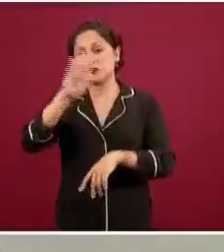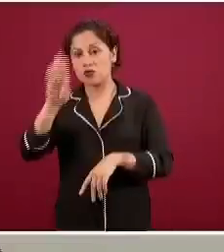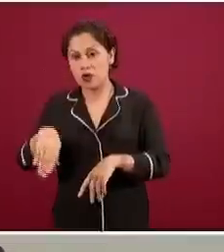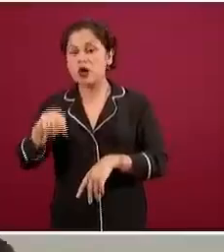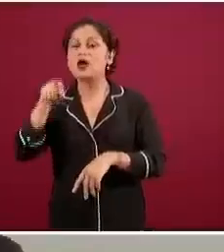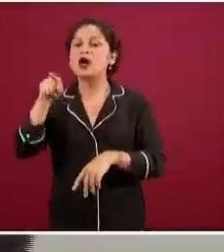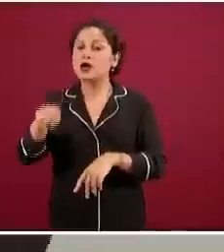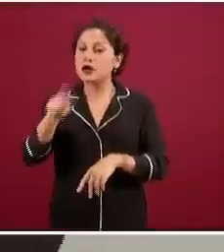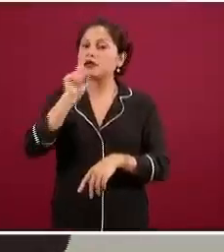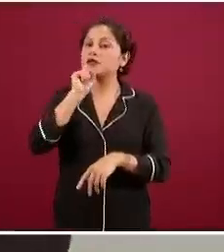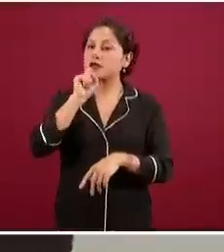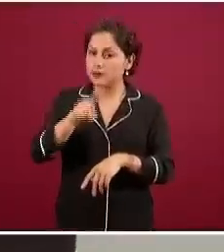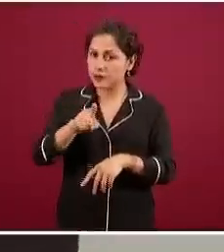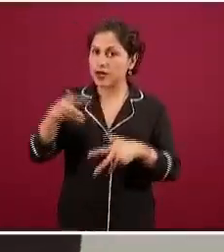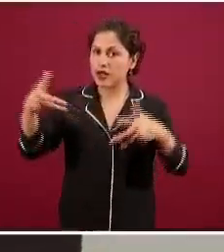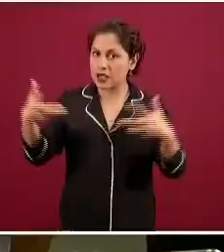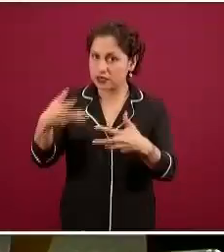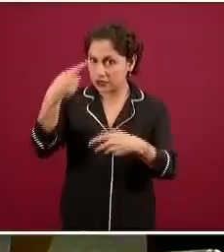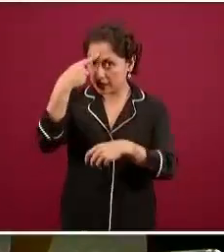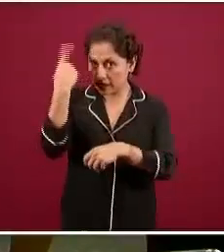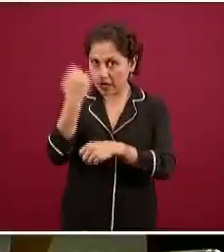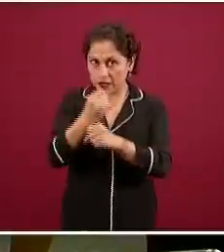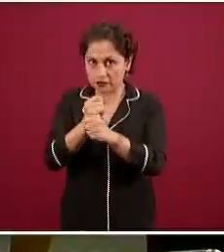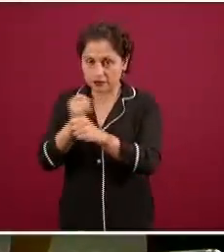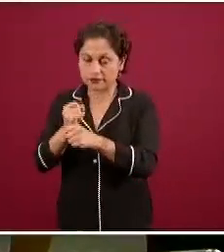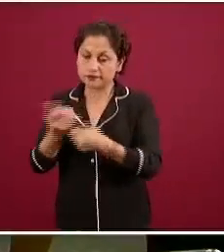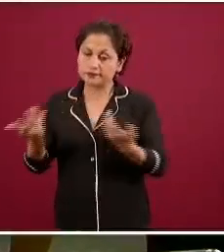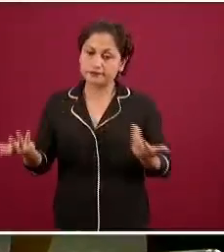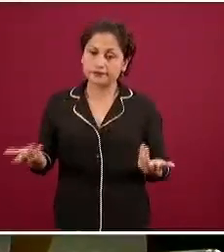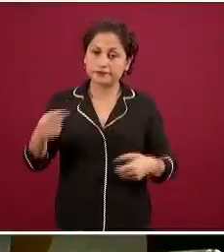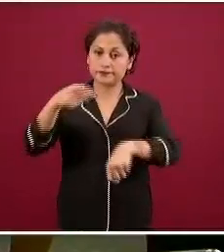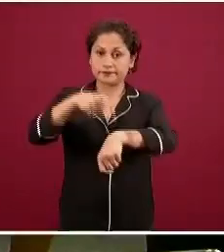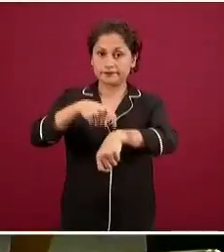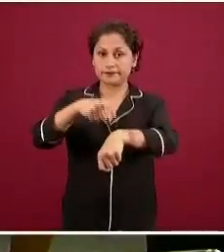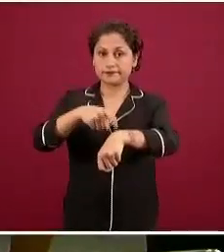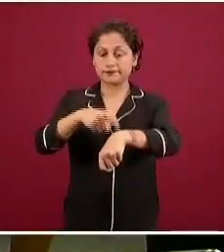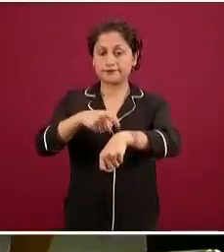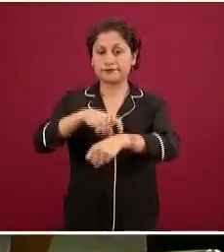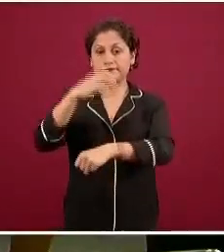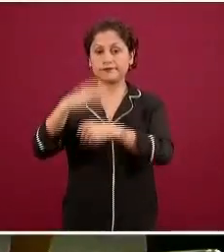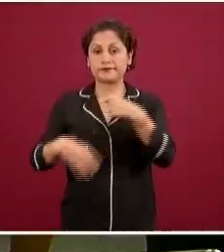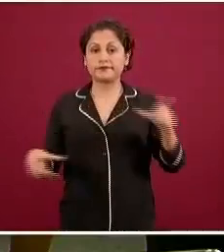prueba para el diagnóstico. Se acabó el tiempo, mañana hablamos